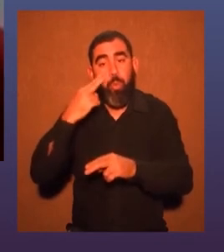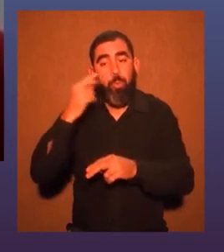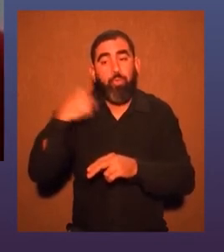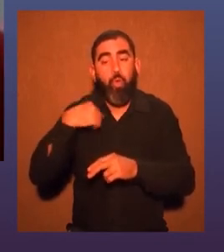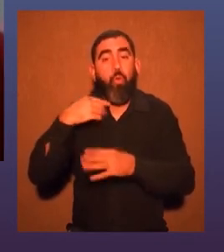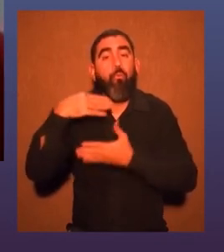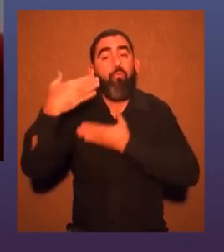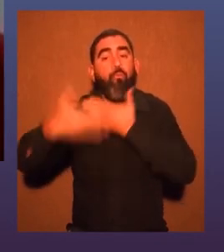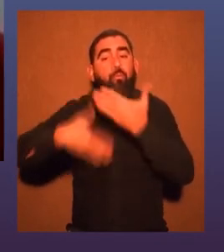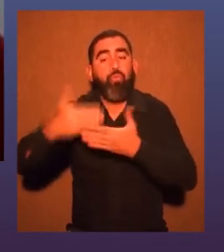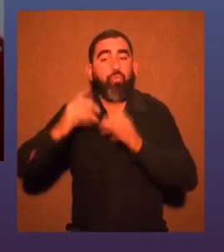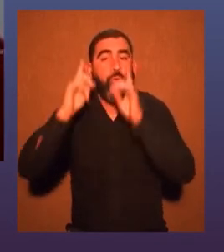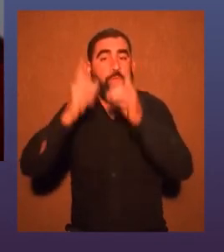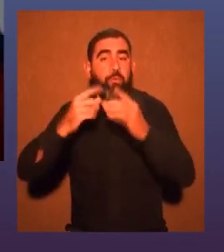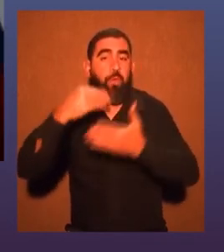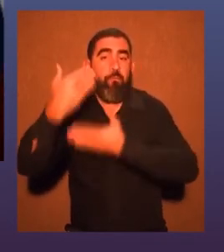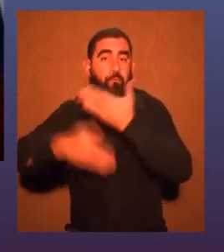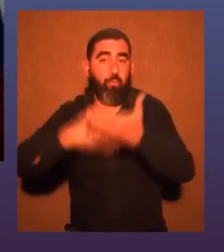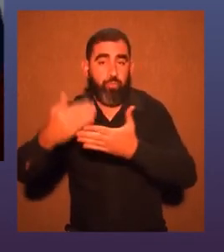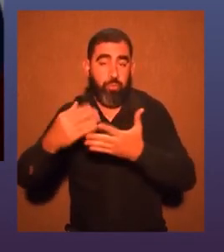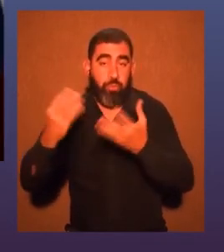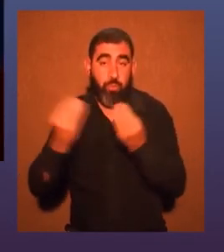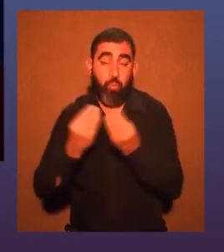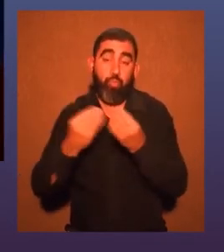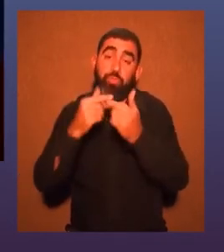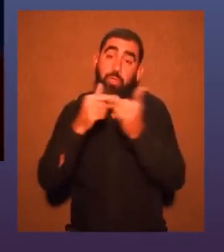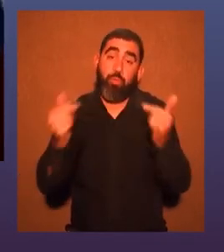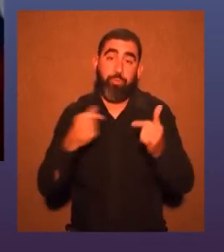que funcionar. Y entonces un montón de cosas, de repente vos decís,